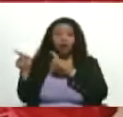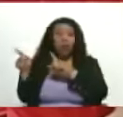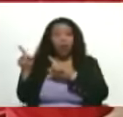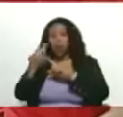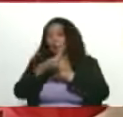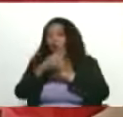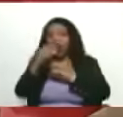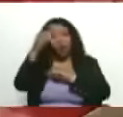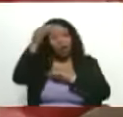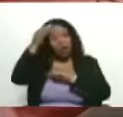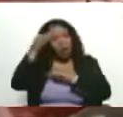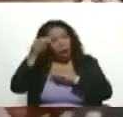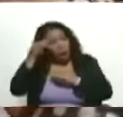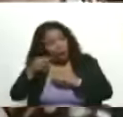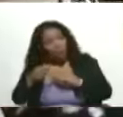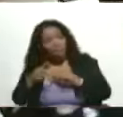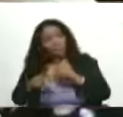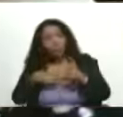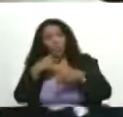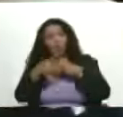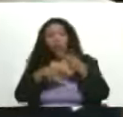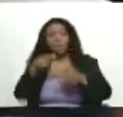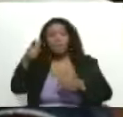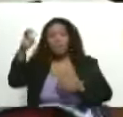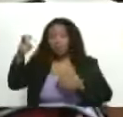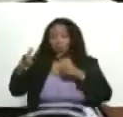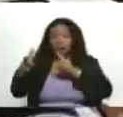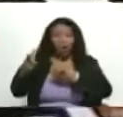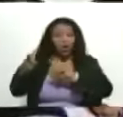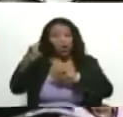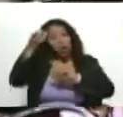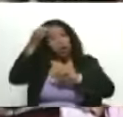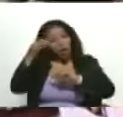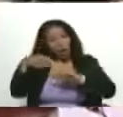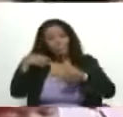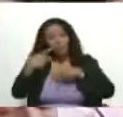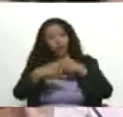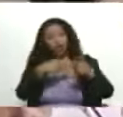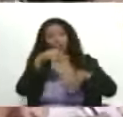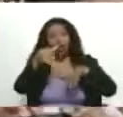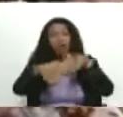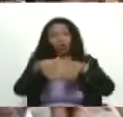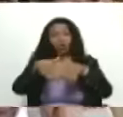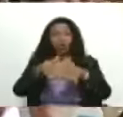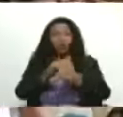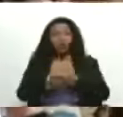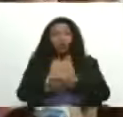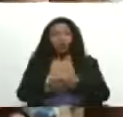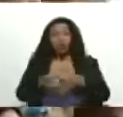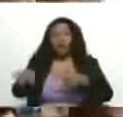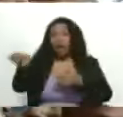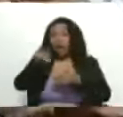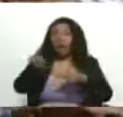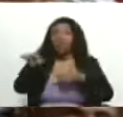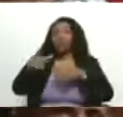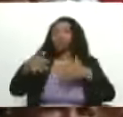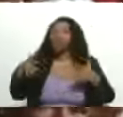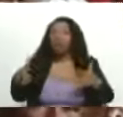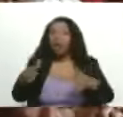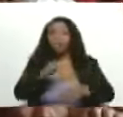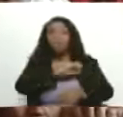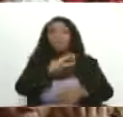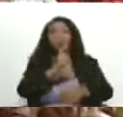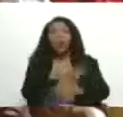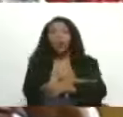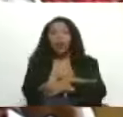en la política, son personas que no creen en procesos electorales. Lo de ellos es el poder y con el poder